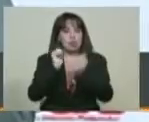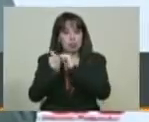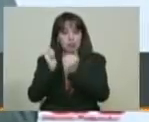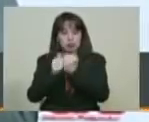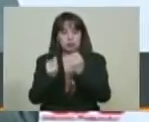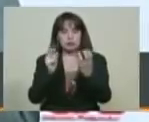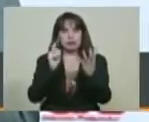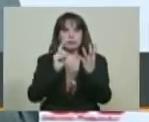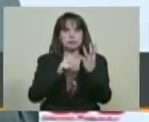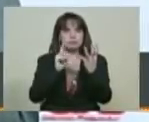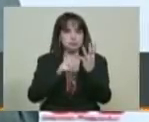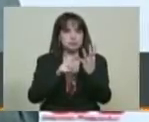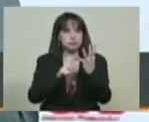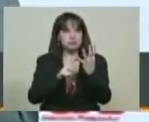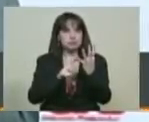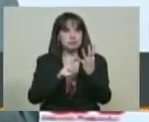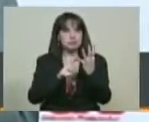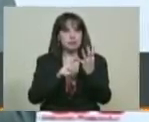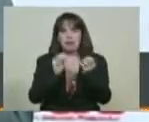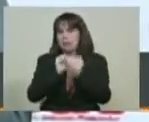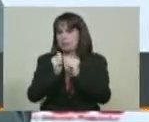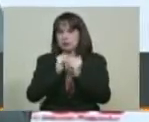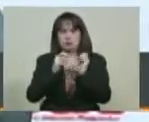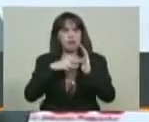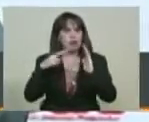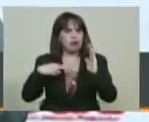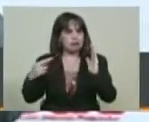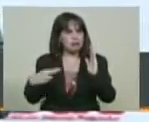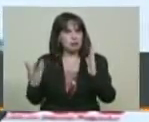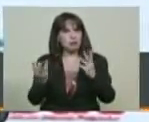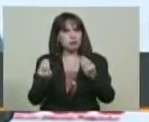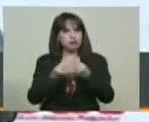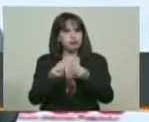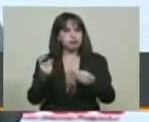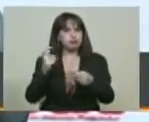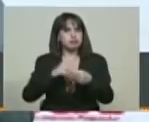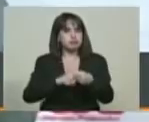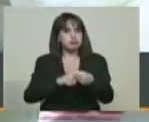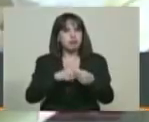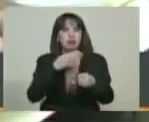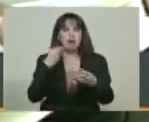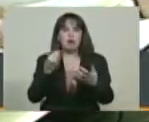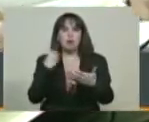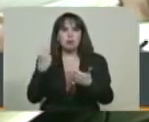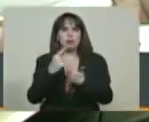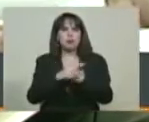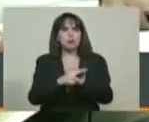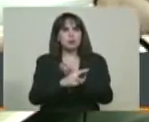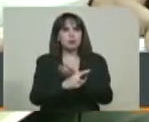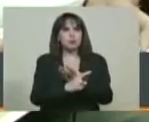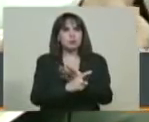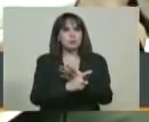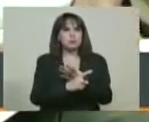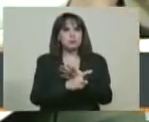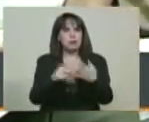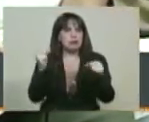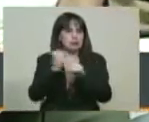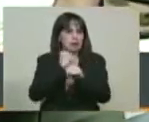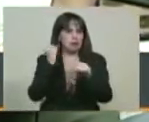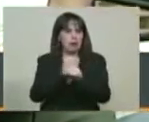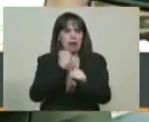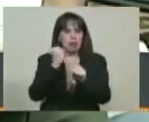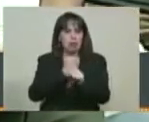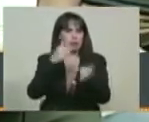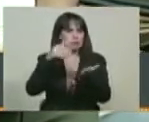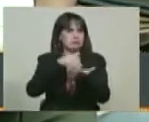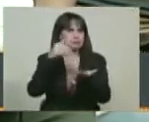deportista y del sector deportivo y recreativo, la juventud obrera